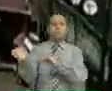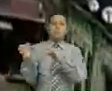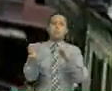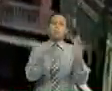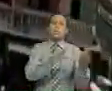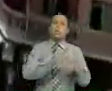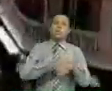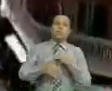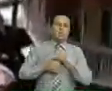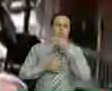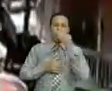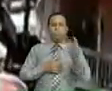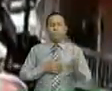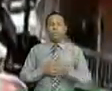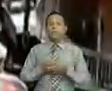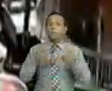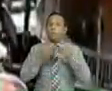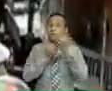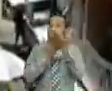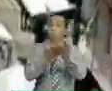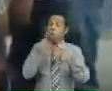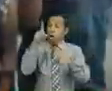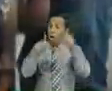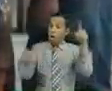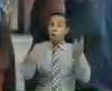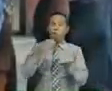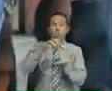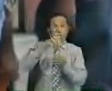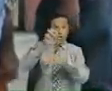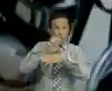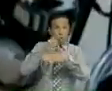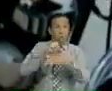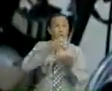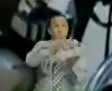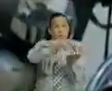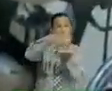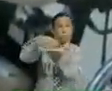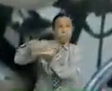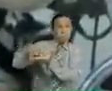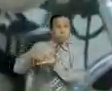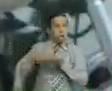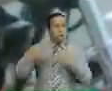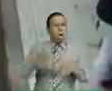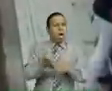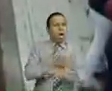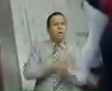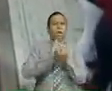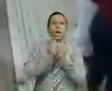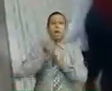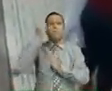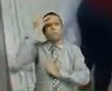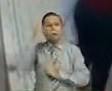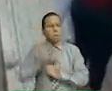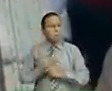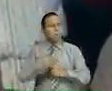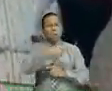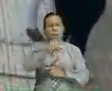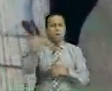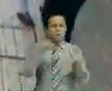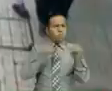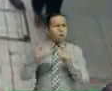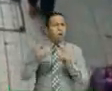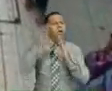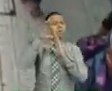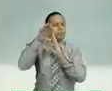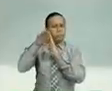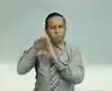Además, resaltó que ciertas provincias que han cambiado de color en el semáforo mantienen la baja en la curva de contagios, mencionando